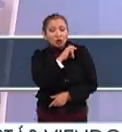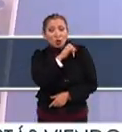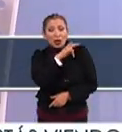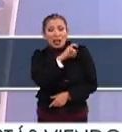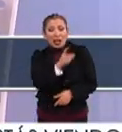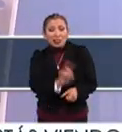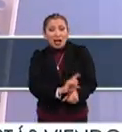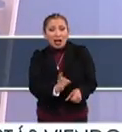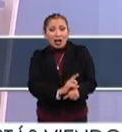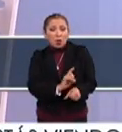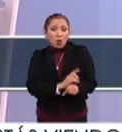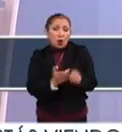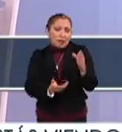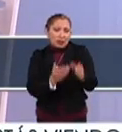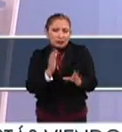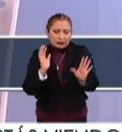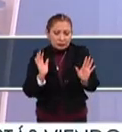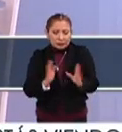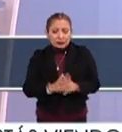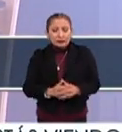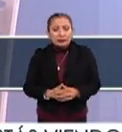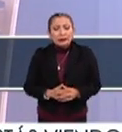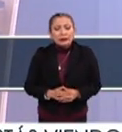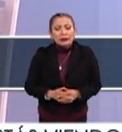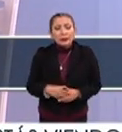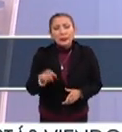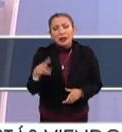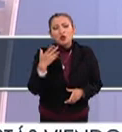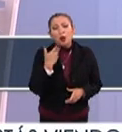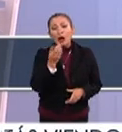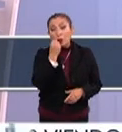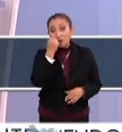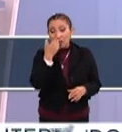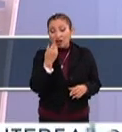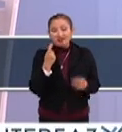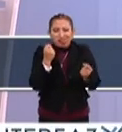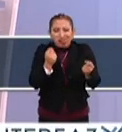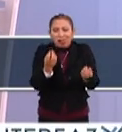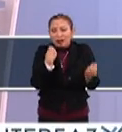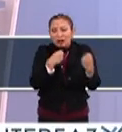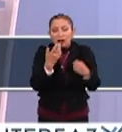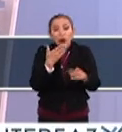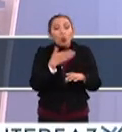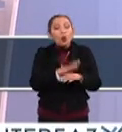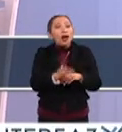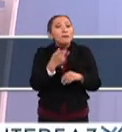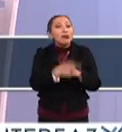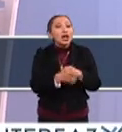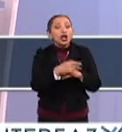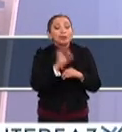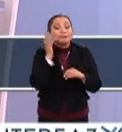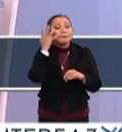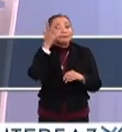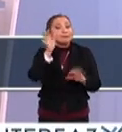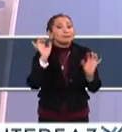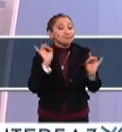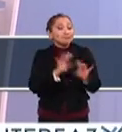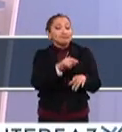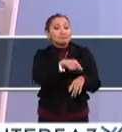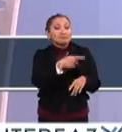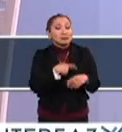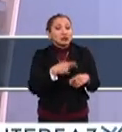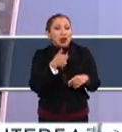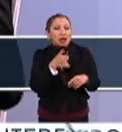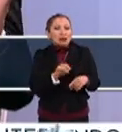los días o las veces que sean necesarias y que no tiene una dieta balanceada? ¿Cuáles son los riesgos que está enfrentando una